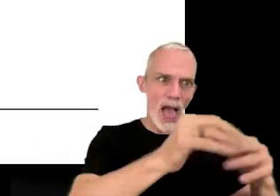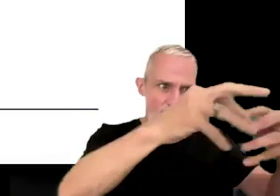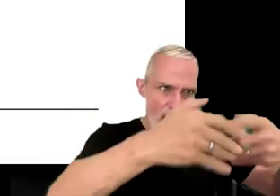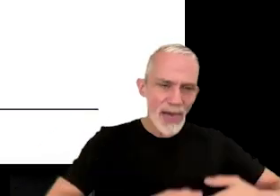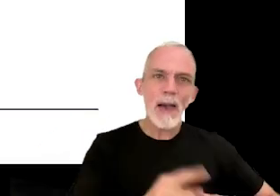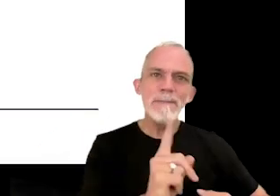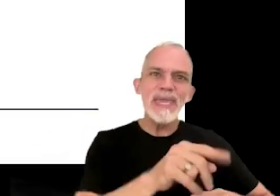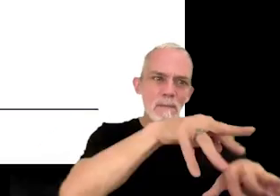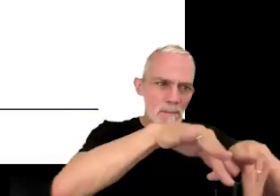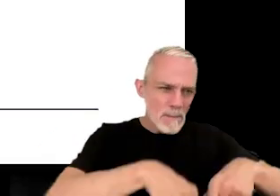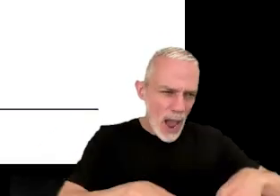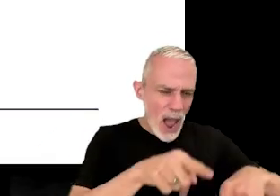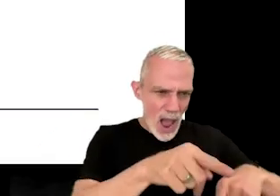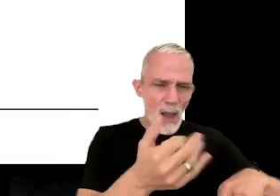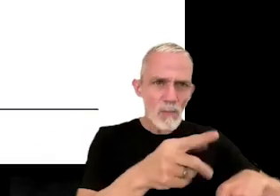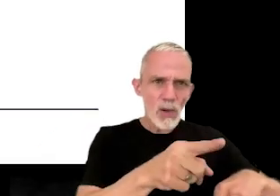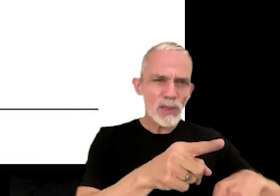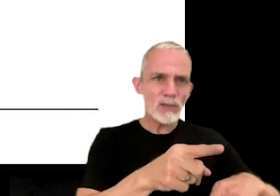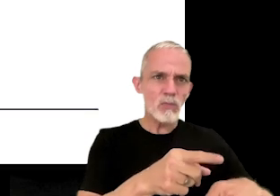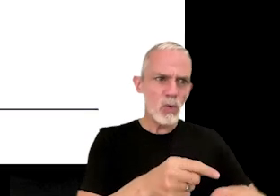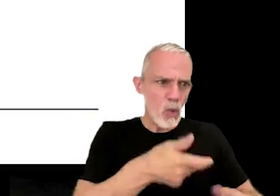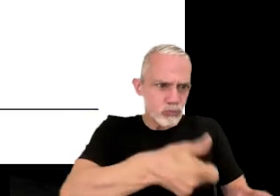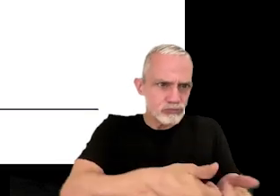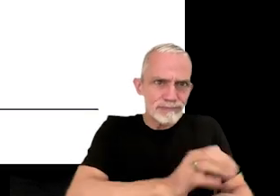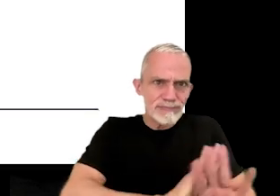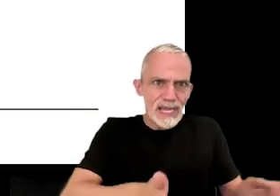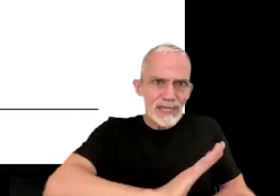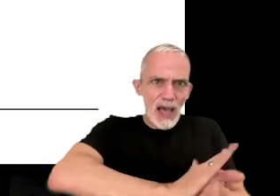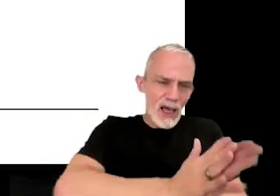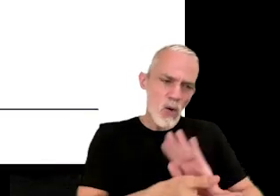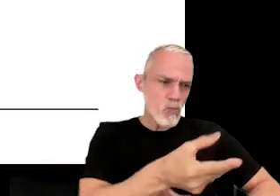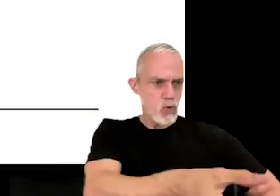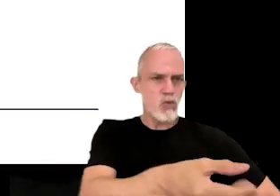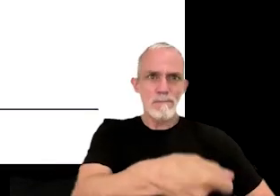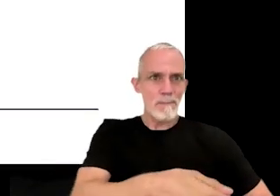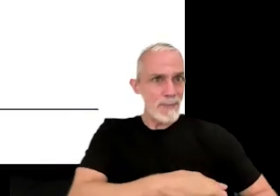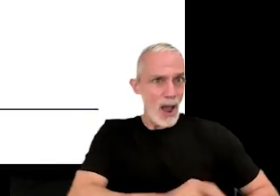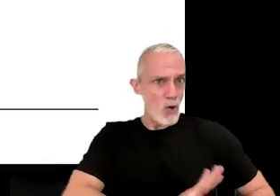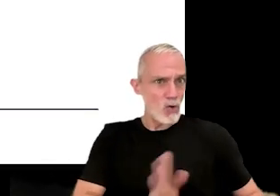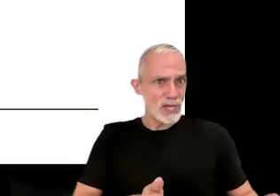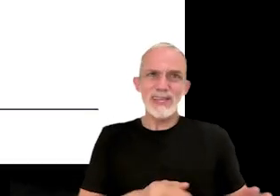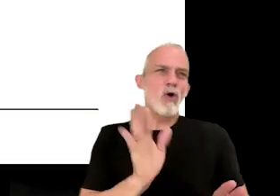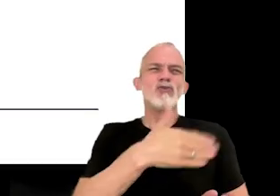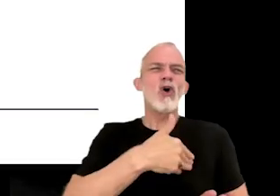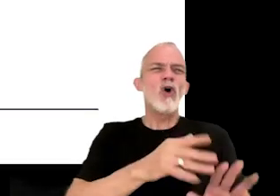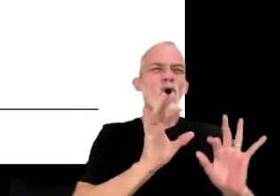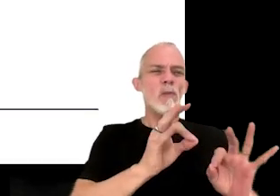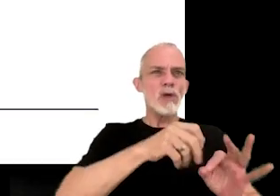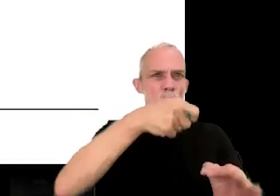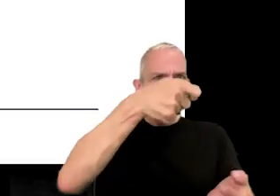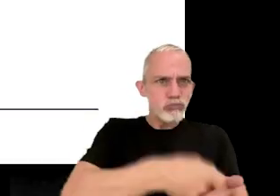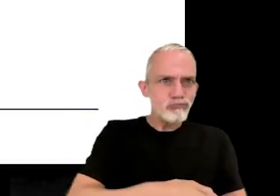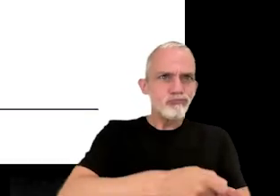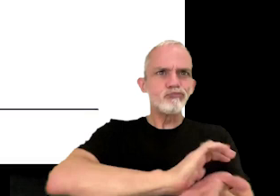declaración jurada, también se cancela una parte o todo el impuesto determinado